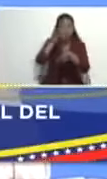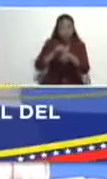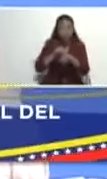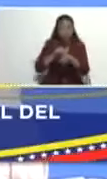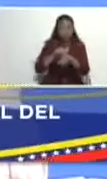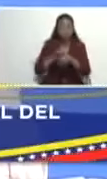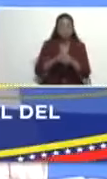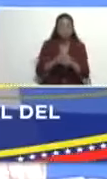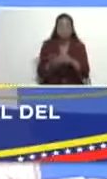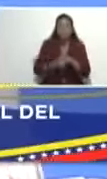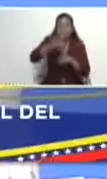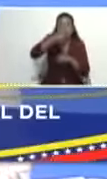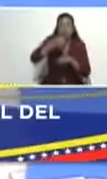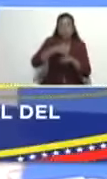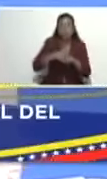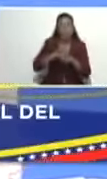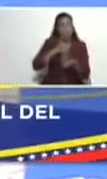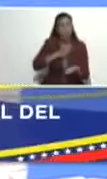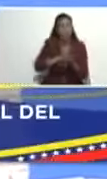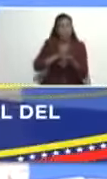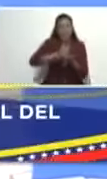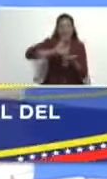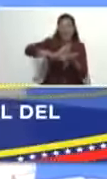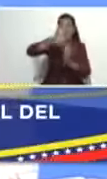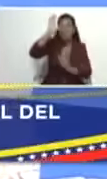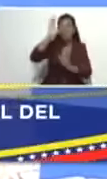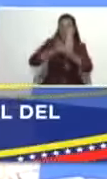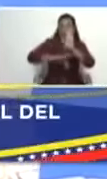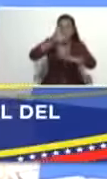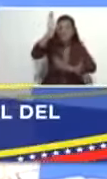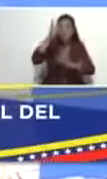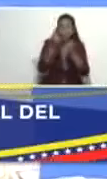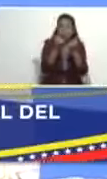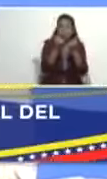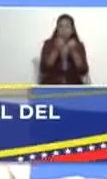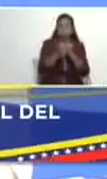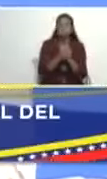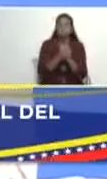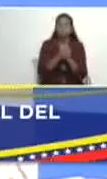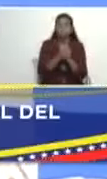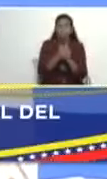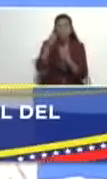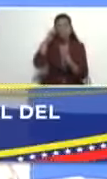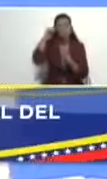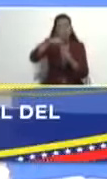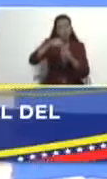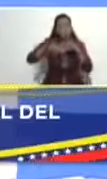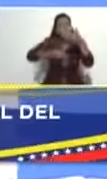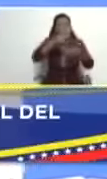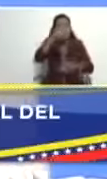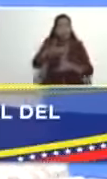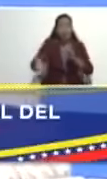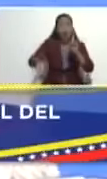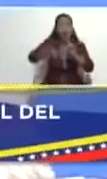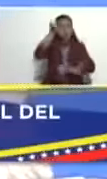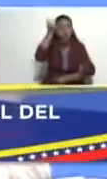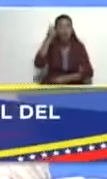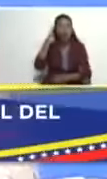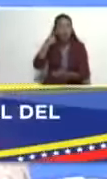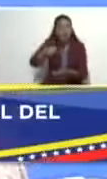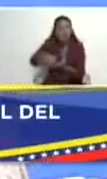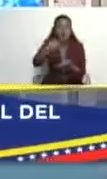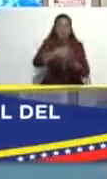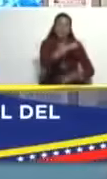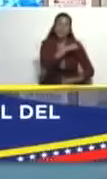mantener el crecimiento económico, para que eso vaya llegando también al trabajador del